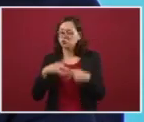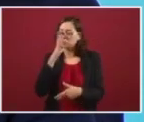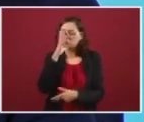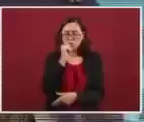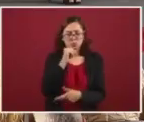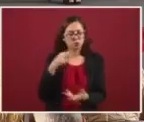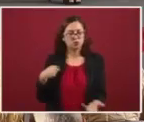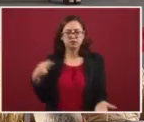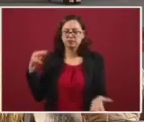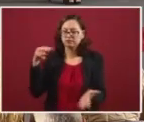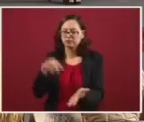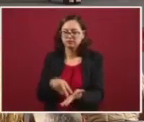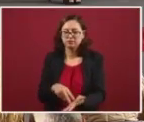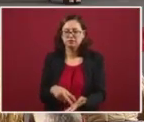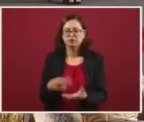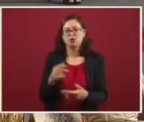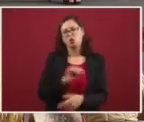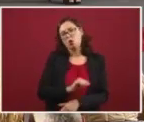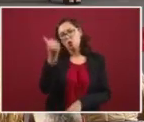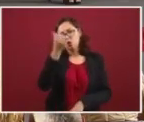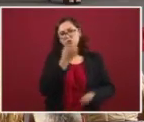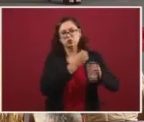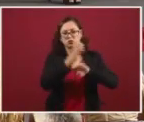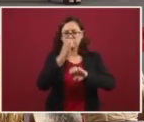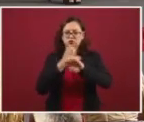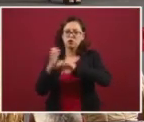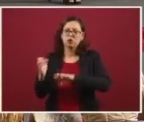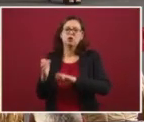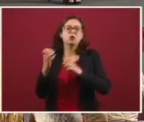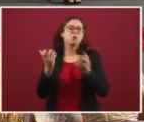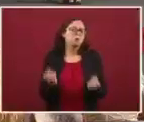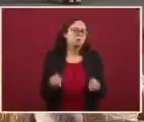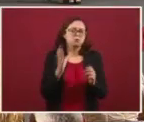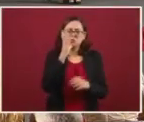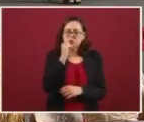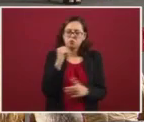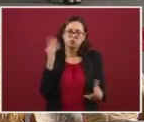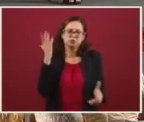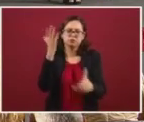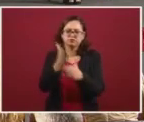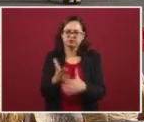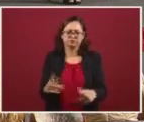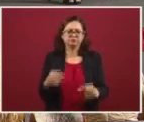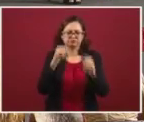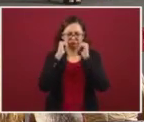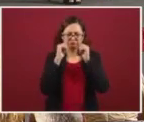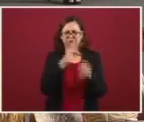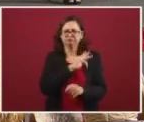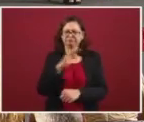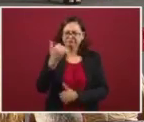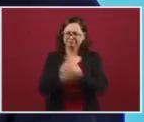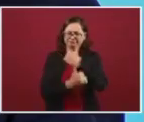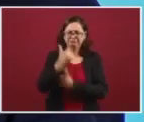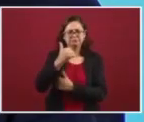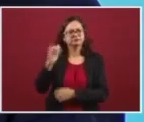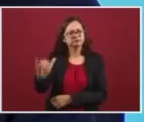interior del país o ya sea aquí, pero que no puedan asistir, lo pueden hacer vía telefónica.